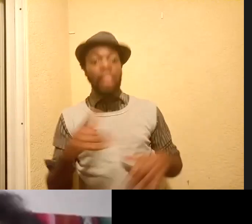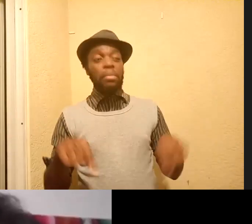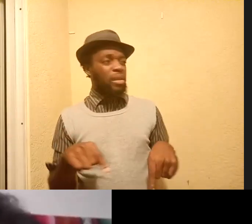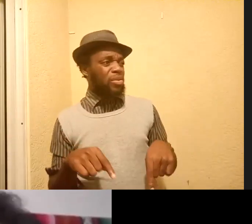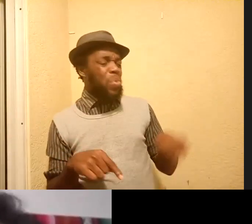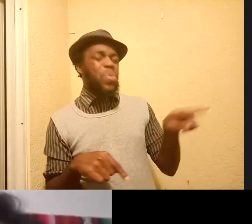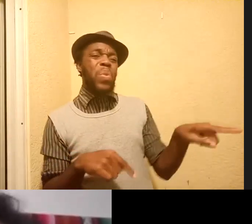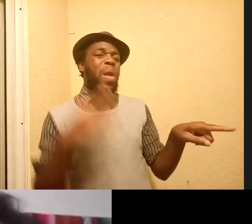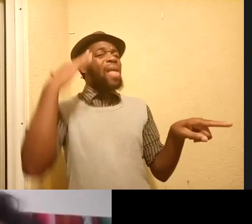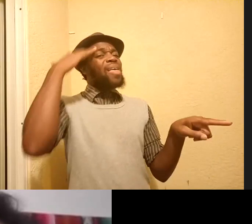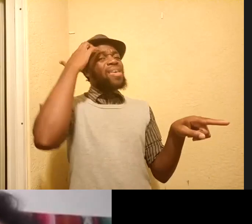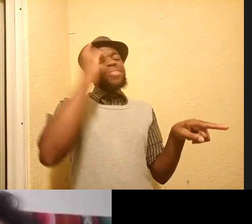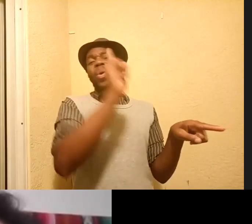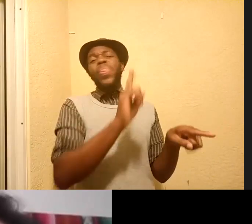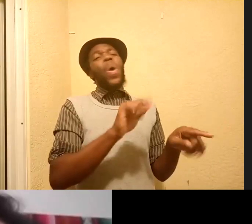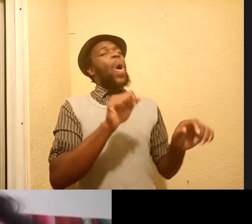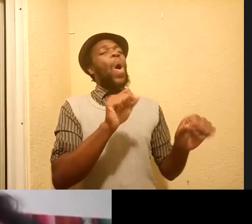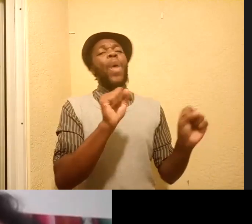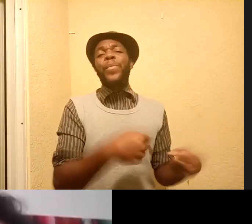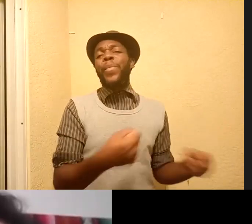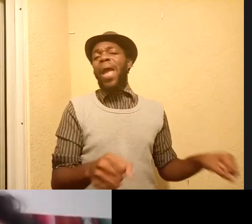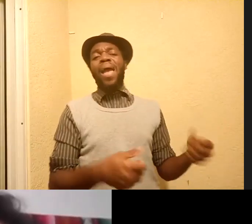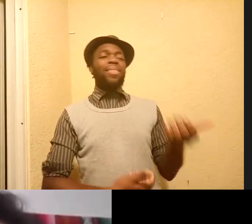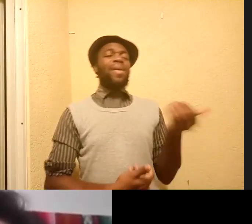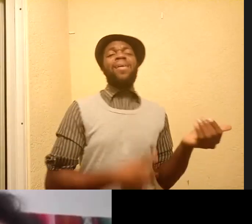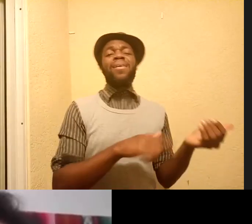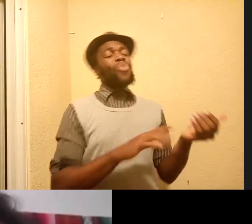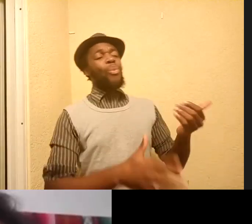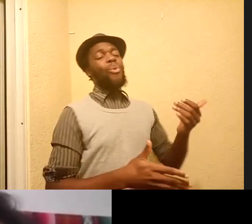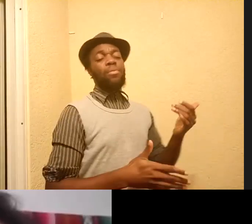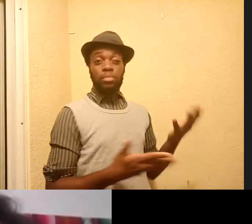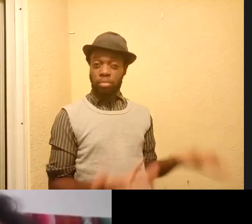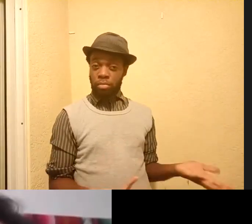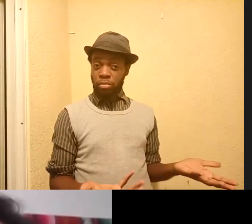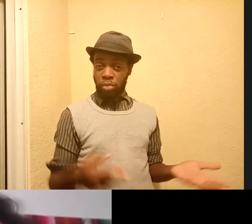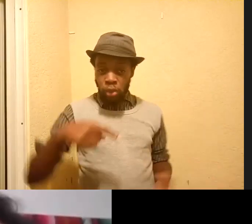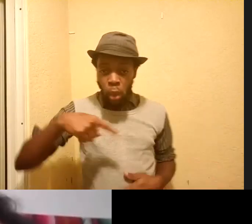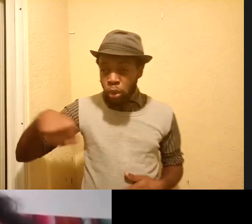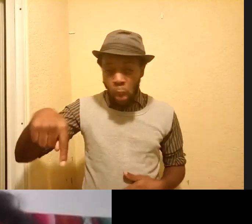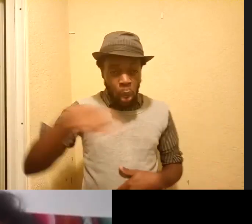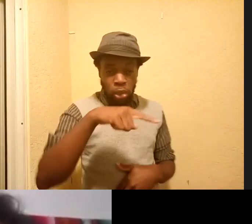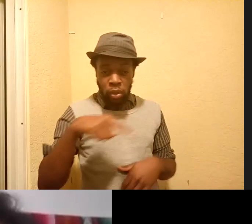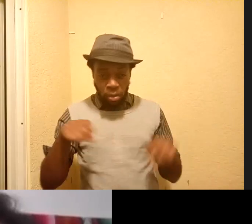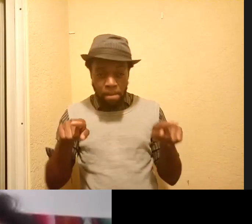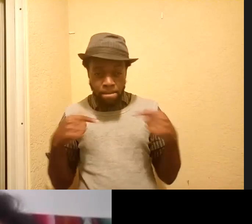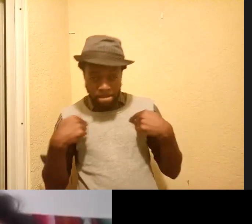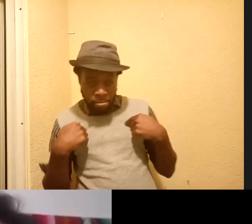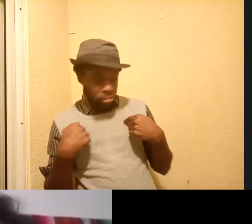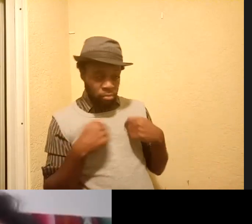las personas con discapacidades partimos desde este mismo prejuicio, tendremos